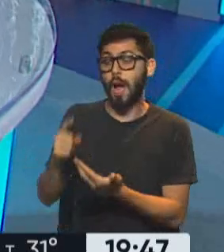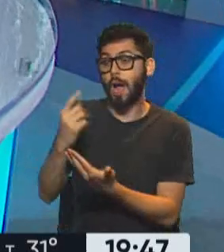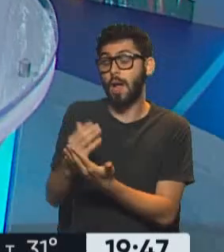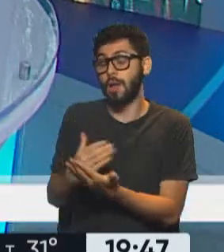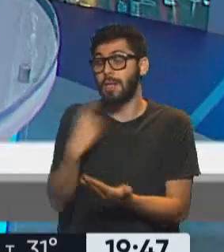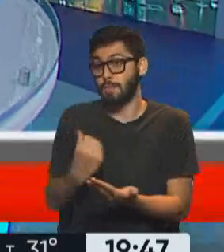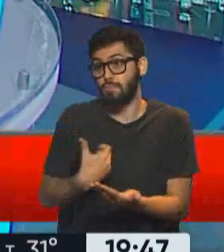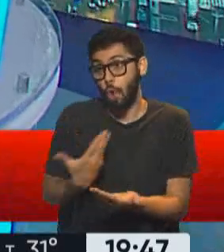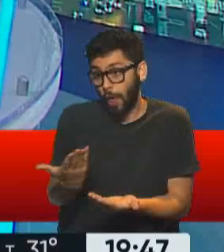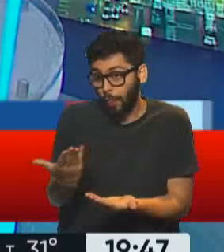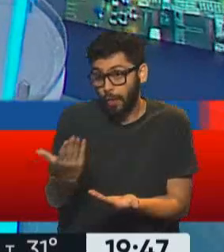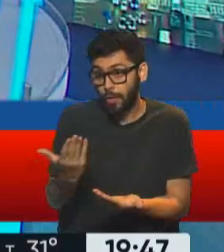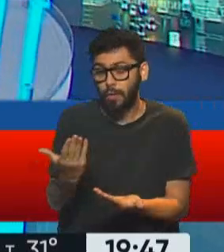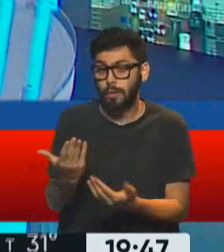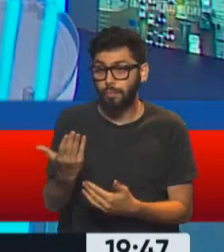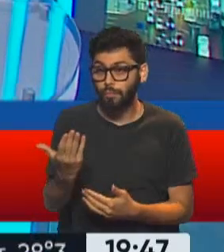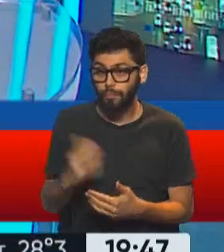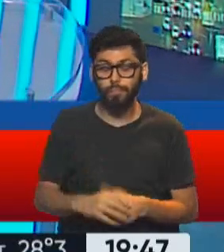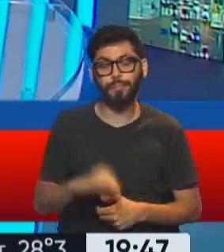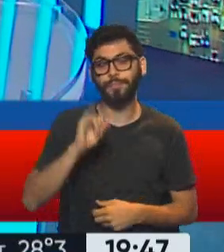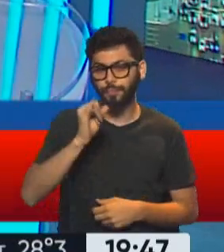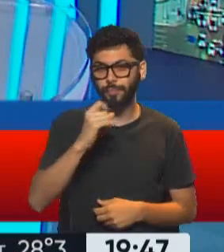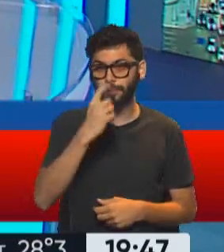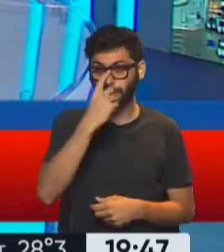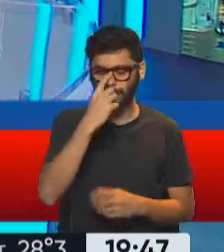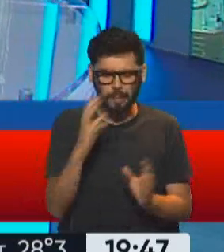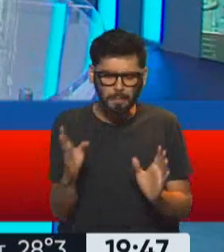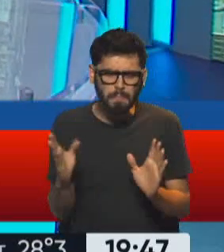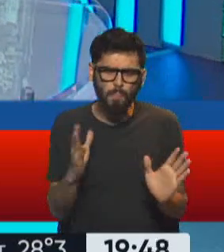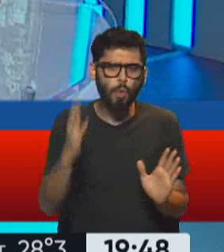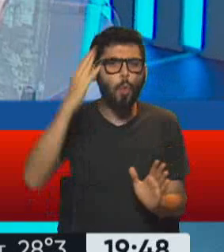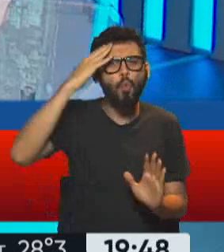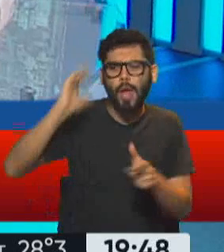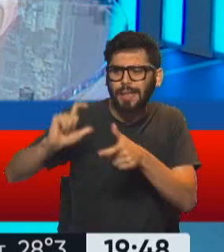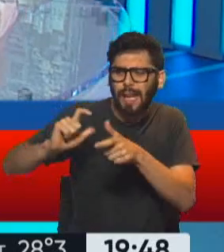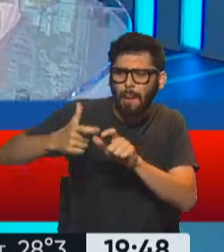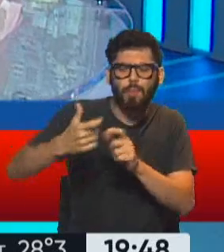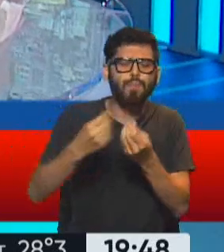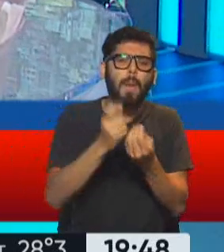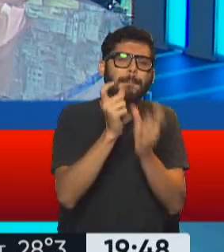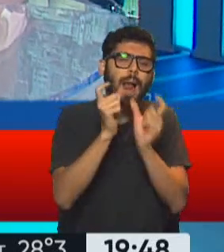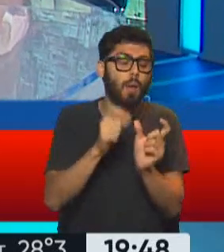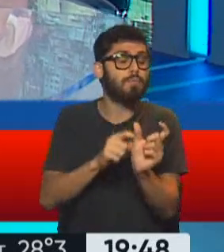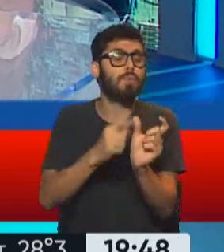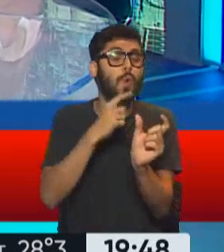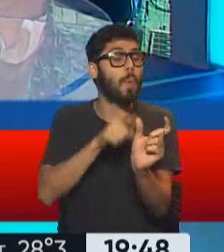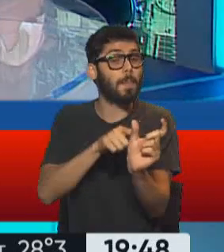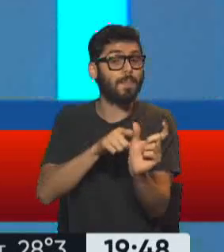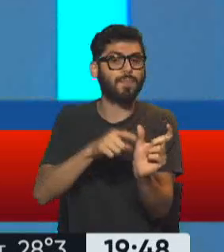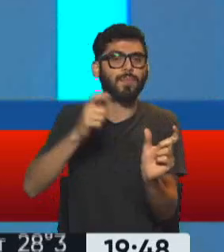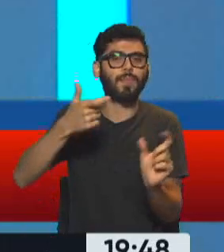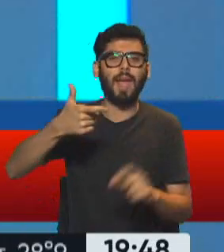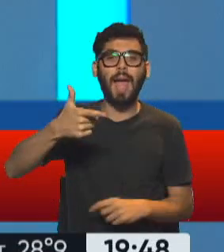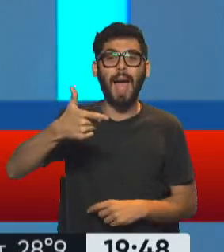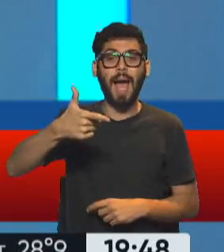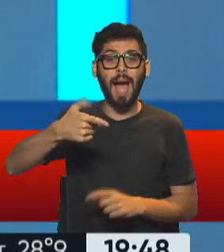útil. Sí, estamos en medio de un cambio cultural y hay muchos términos. Mencionabas el término de gatillo fácil,